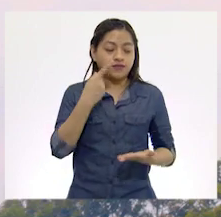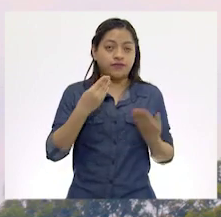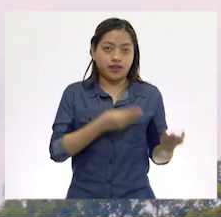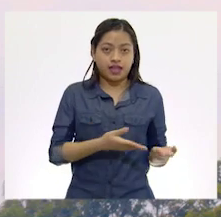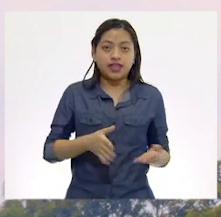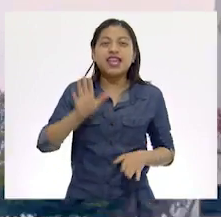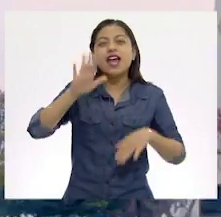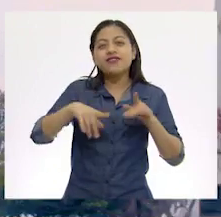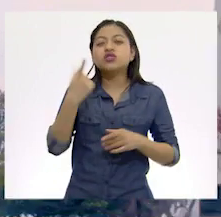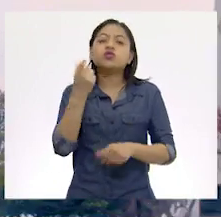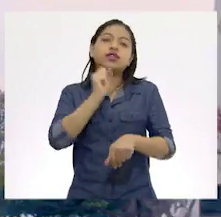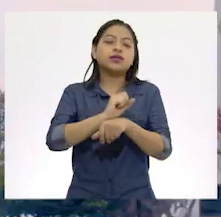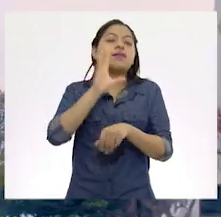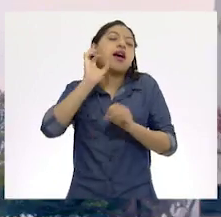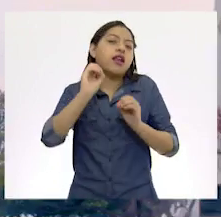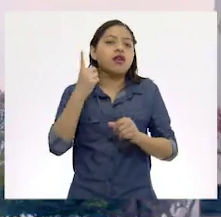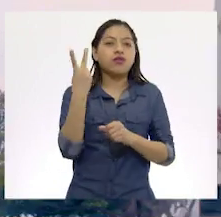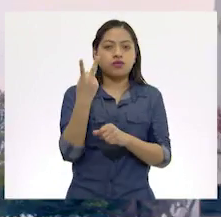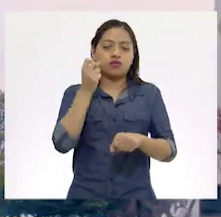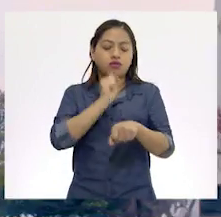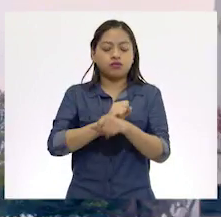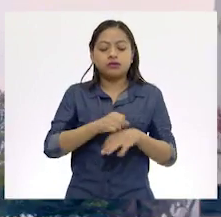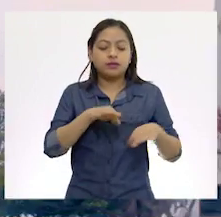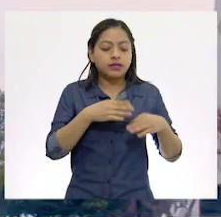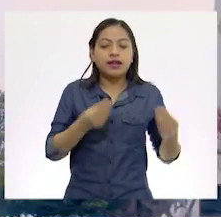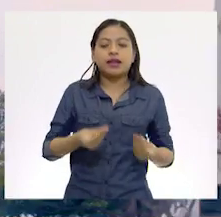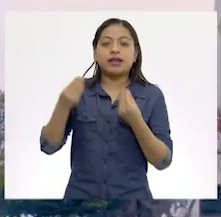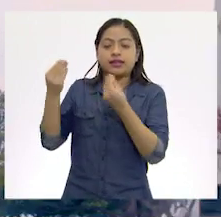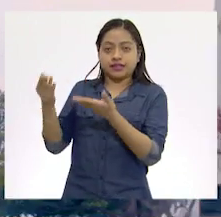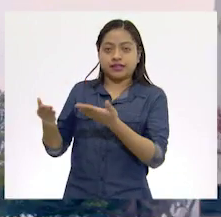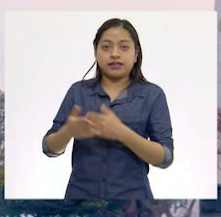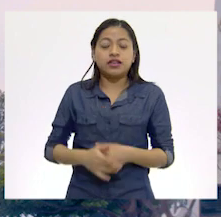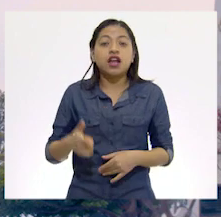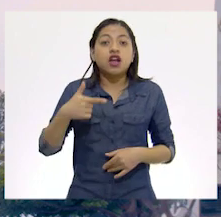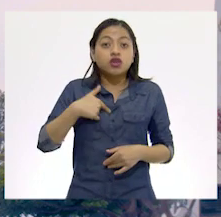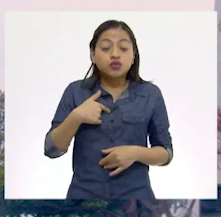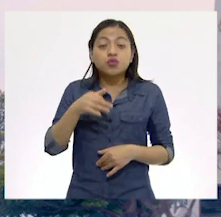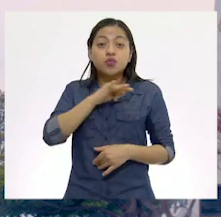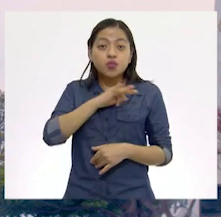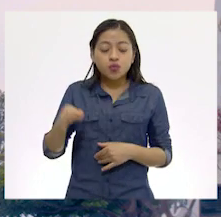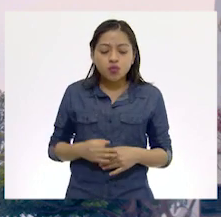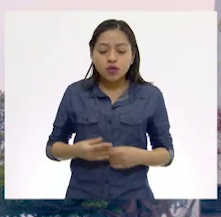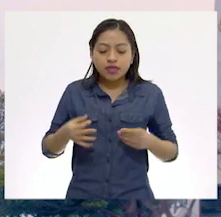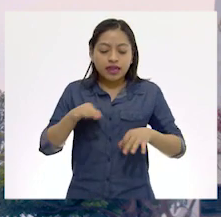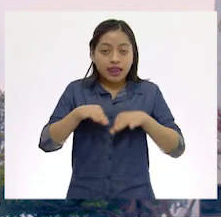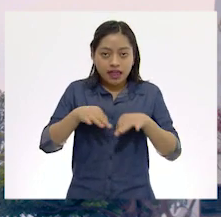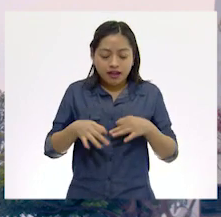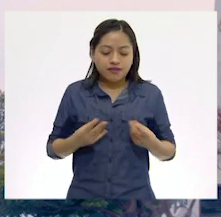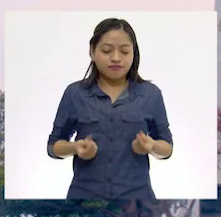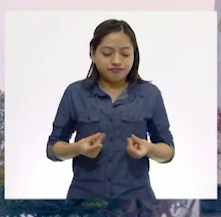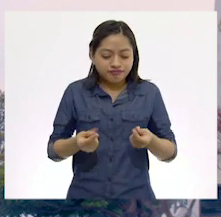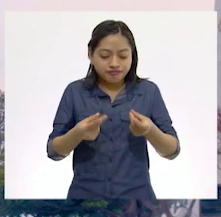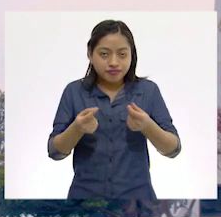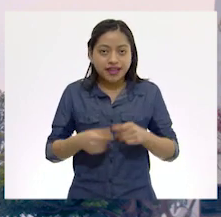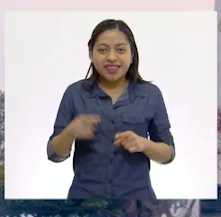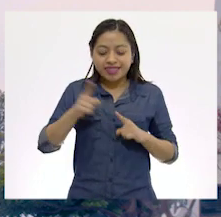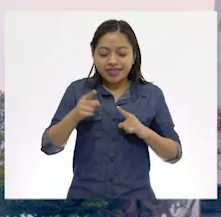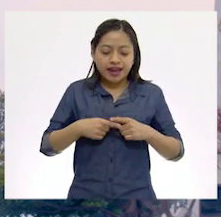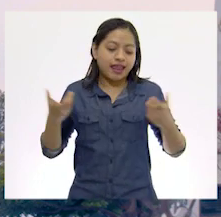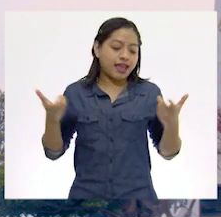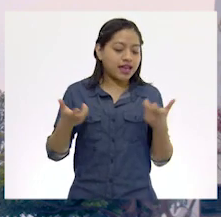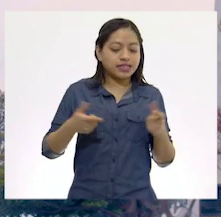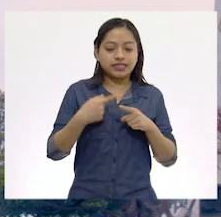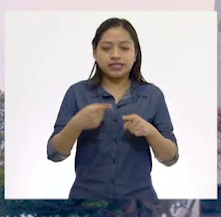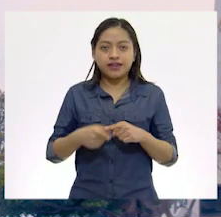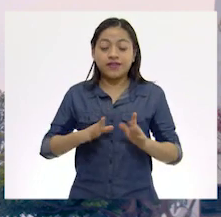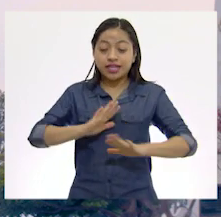2 semanas la entrega. Pues eso de que puedo avanzarle lo más que pueda y ya dejarlo,